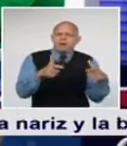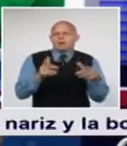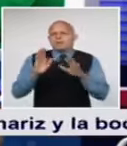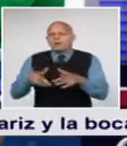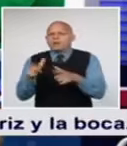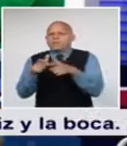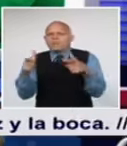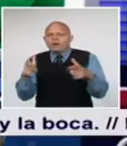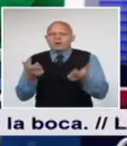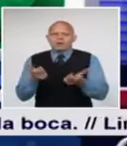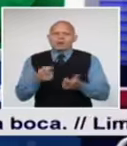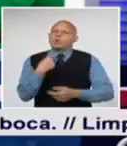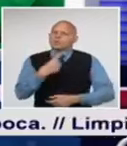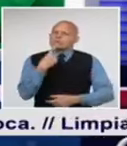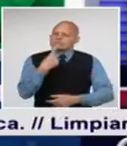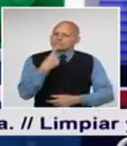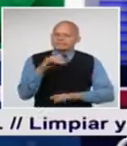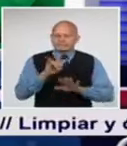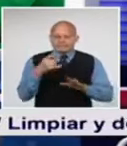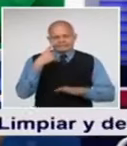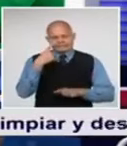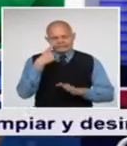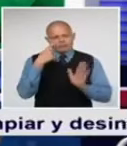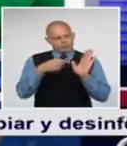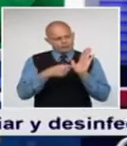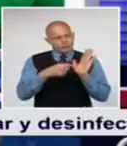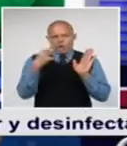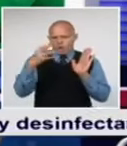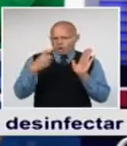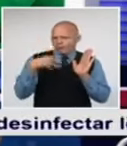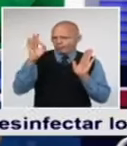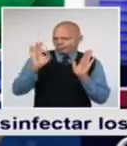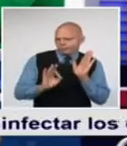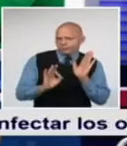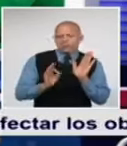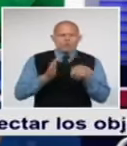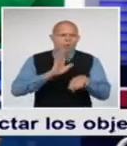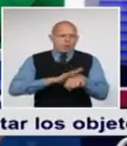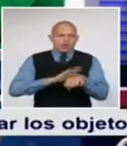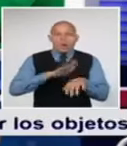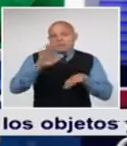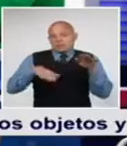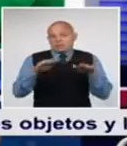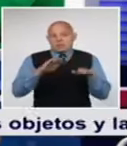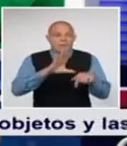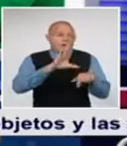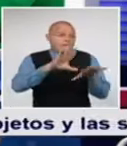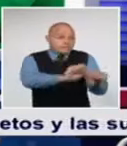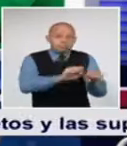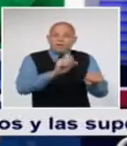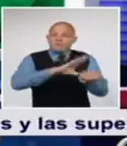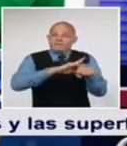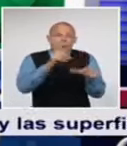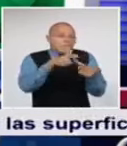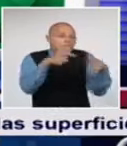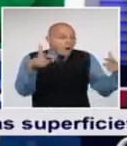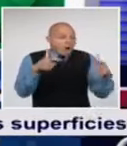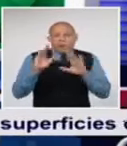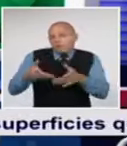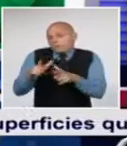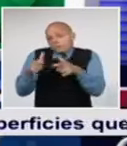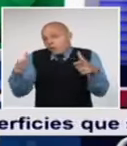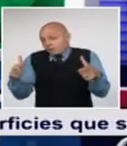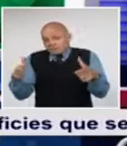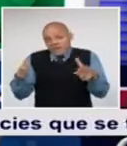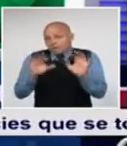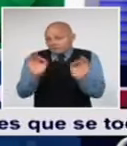una tasa de incidencia que está determinada también por el número de casos que se confirman, pero un número de fallecidos muy elevado, y